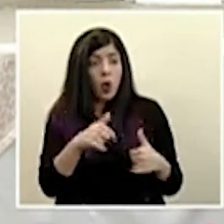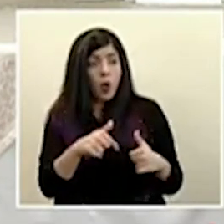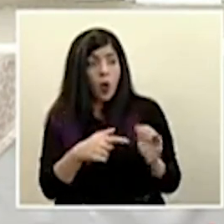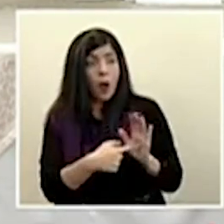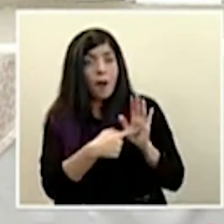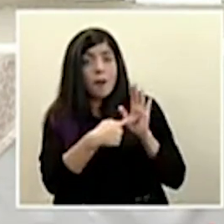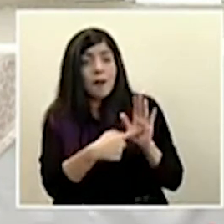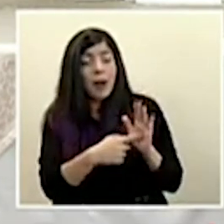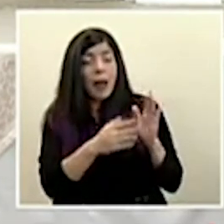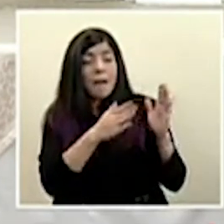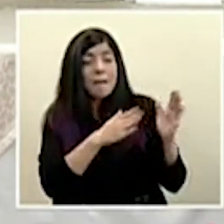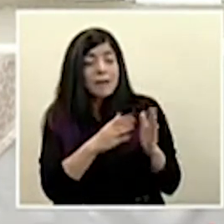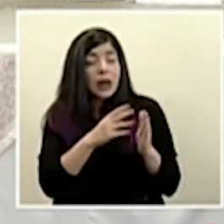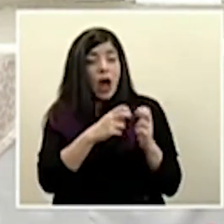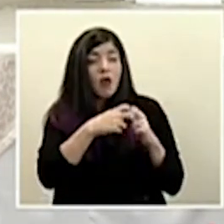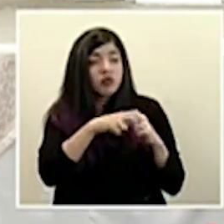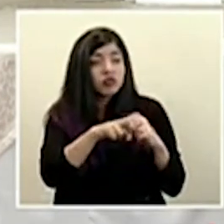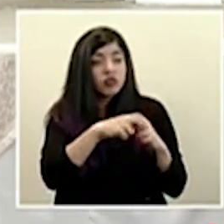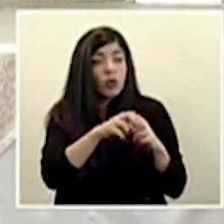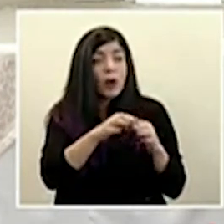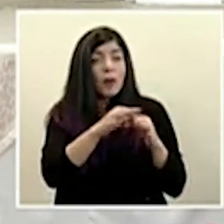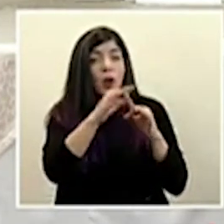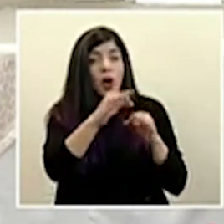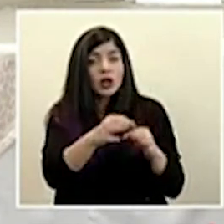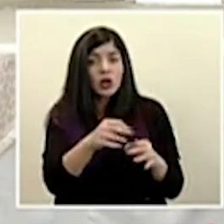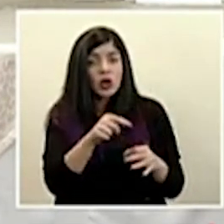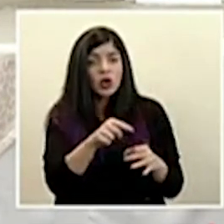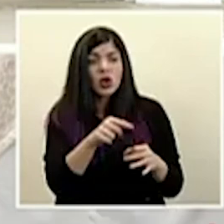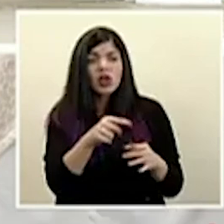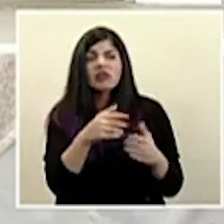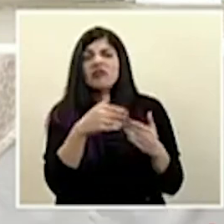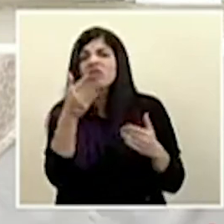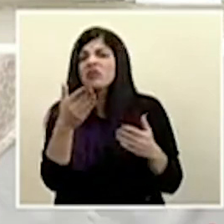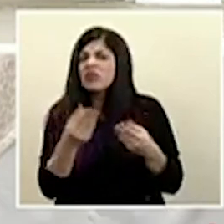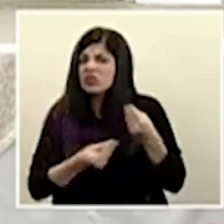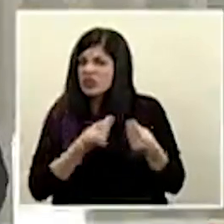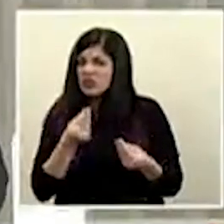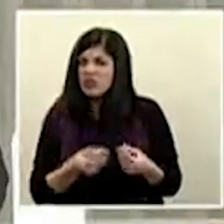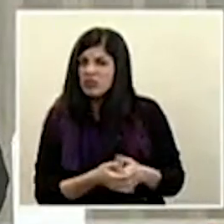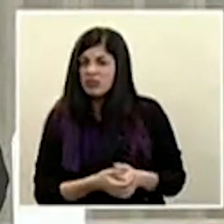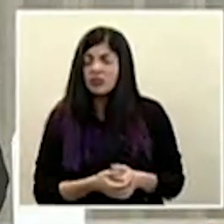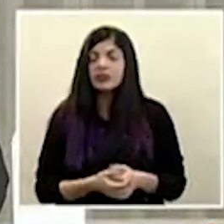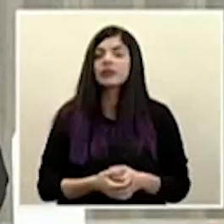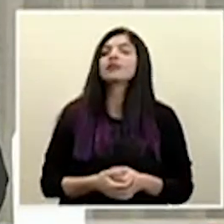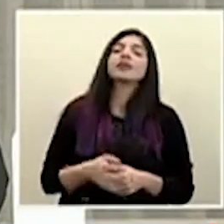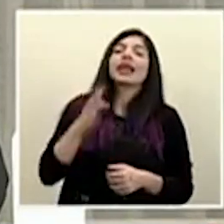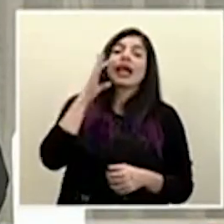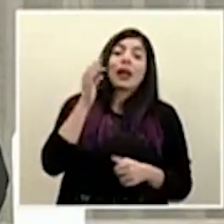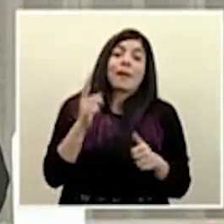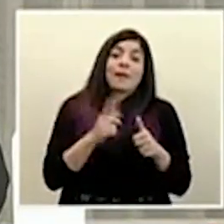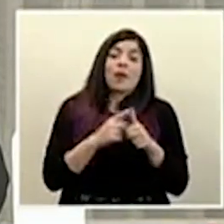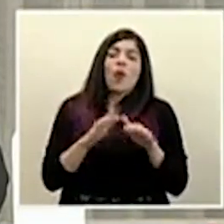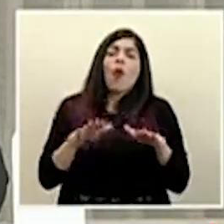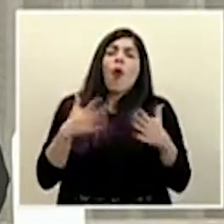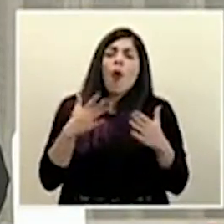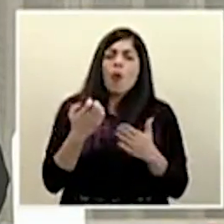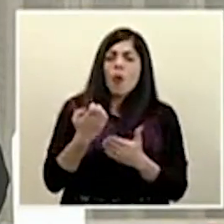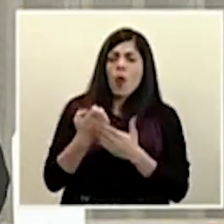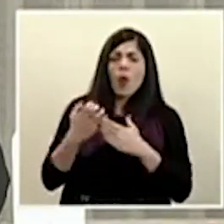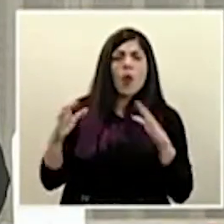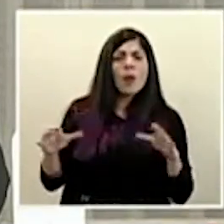con planes de subsidios y moratorias? ¿Qué viene después? Bueno, creo que lo primero, la ruta para reactivar la